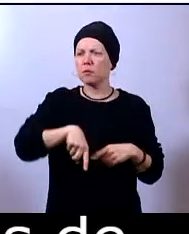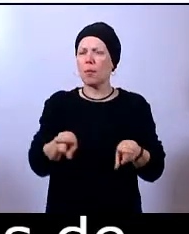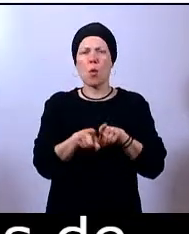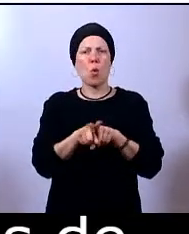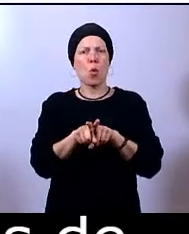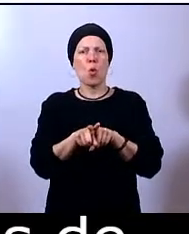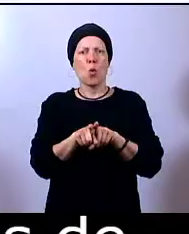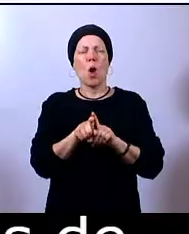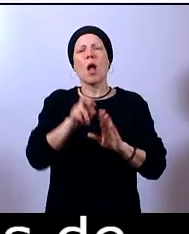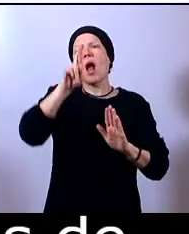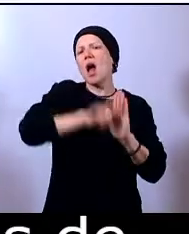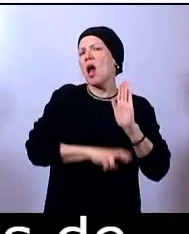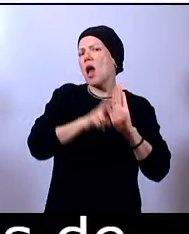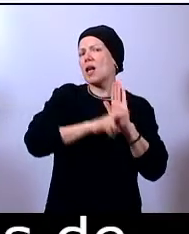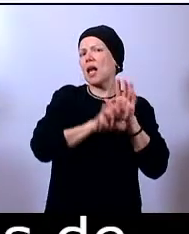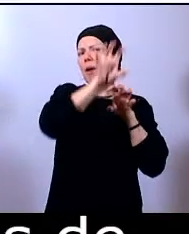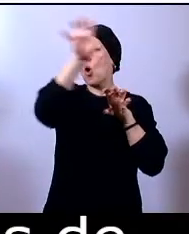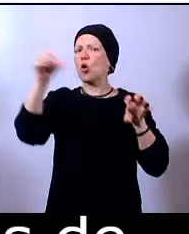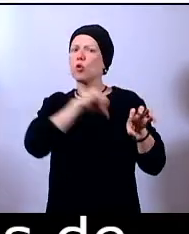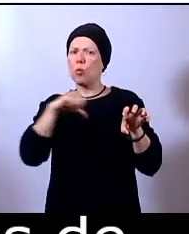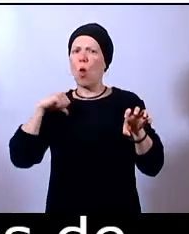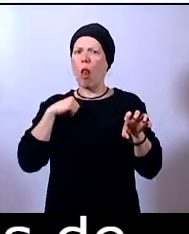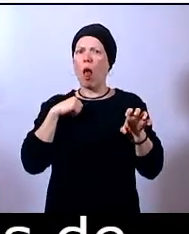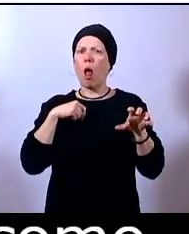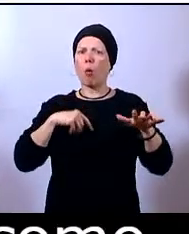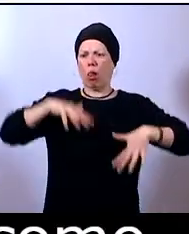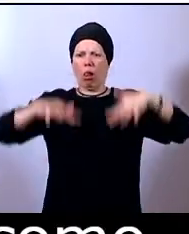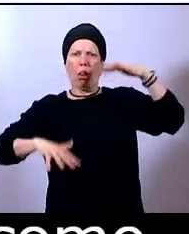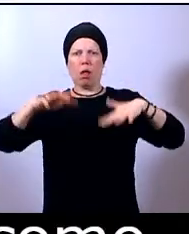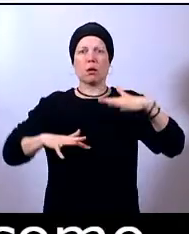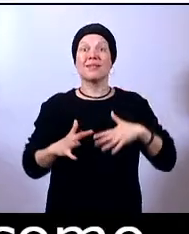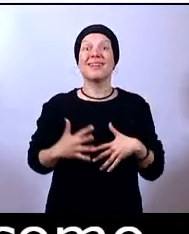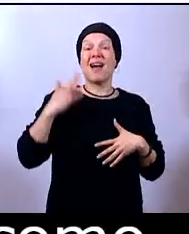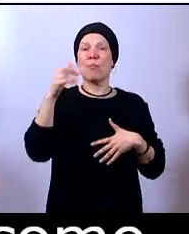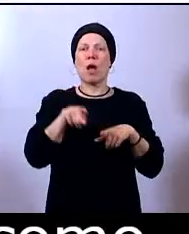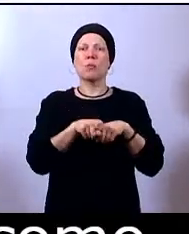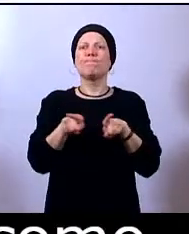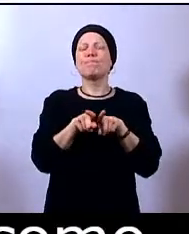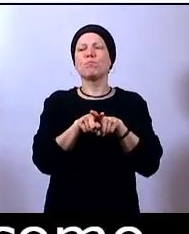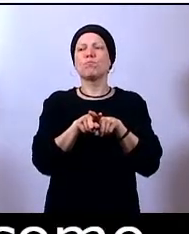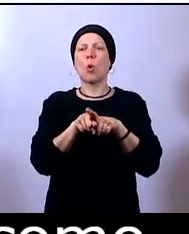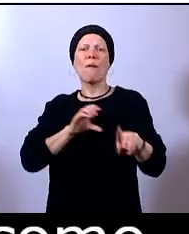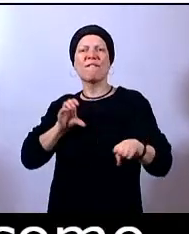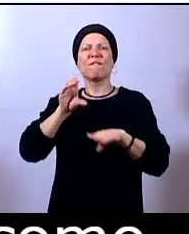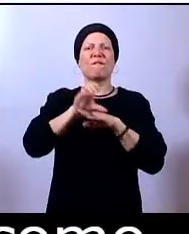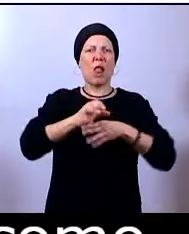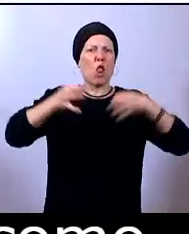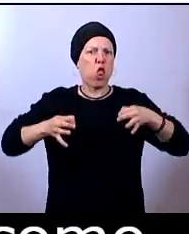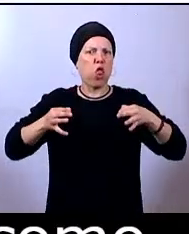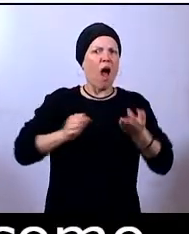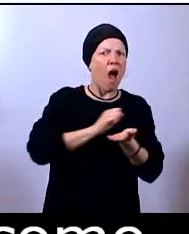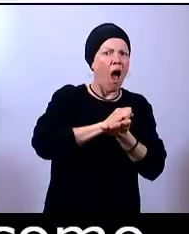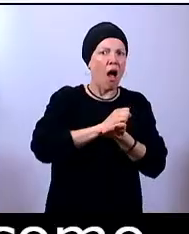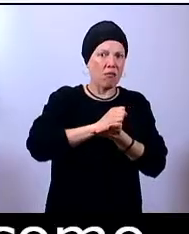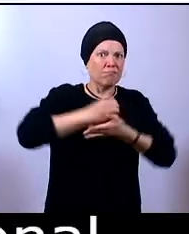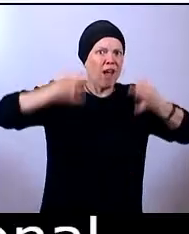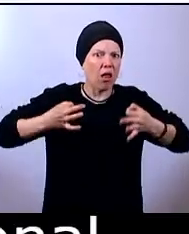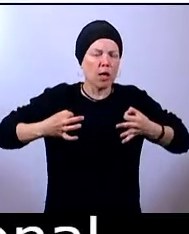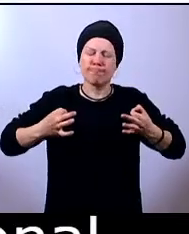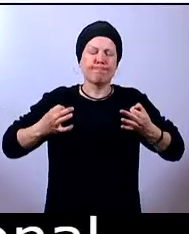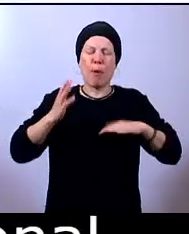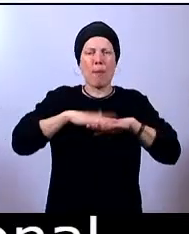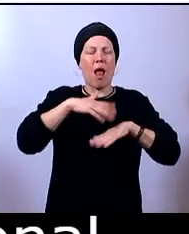régimen constitucional de las comunidades autónomas y, además, no garantiza la financiación necesaria para atender a los